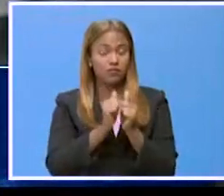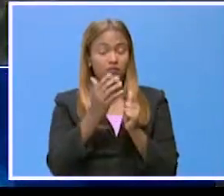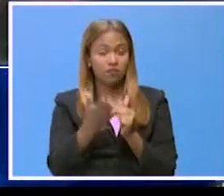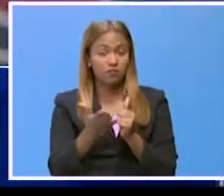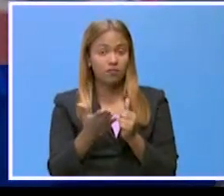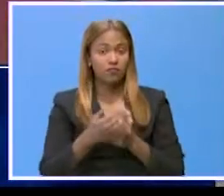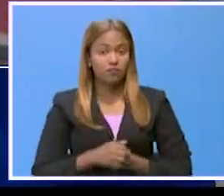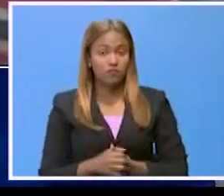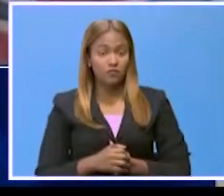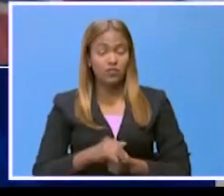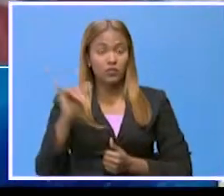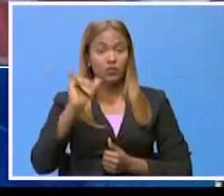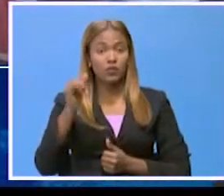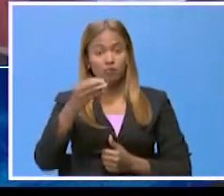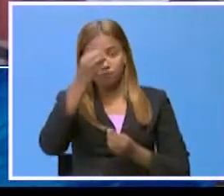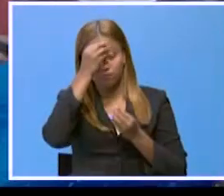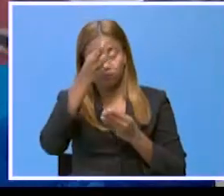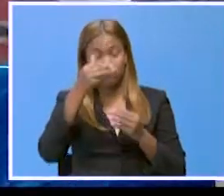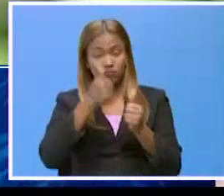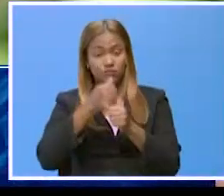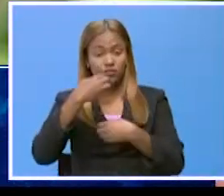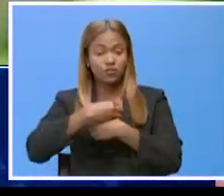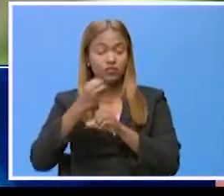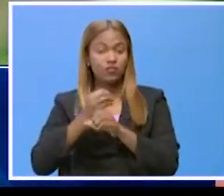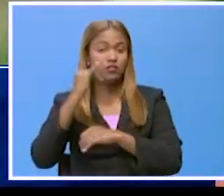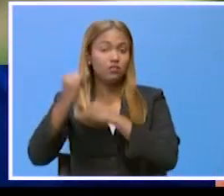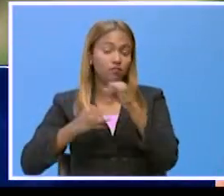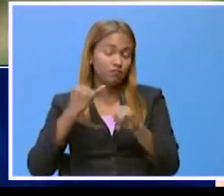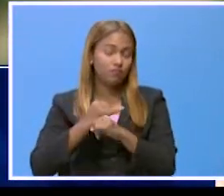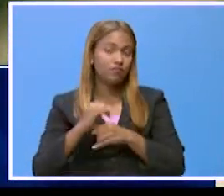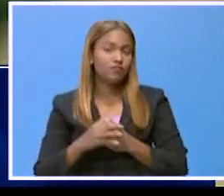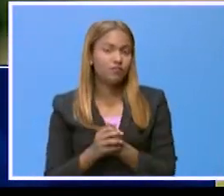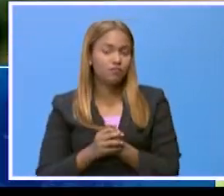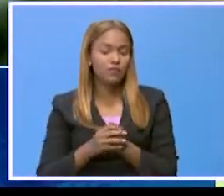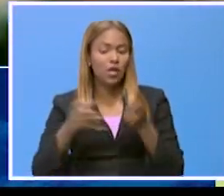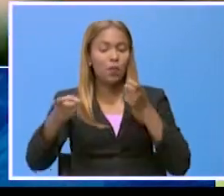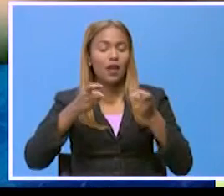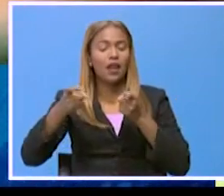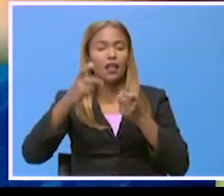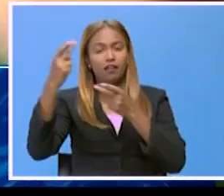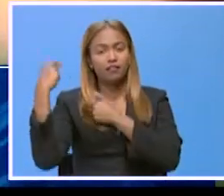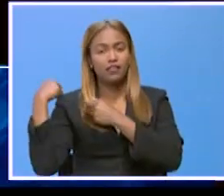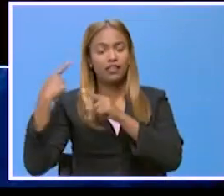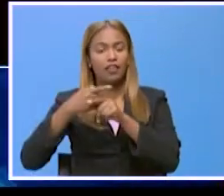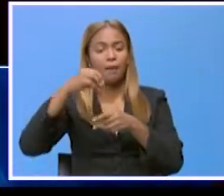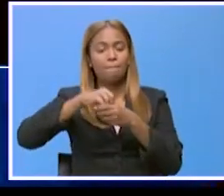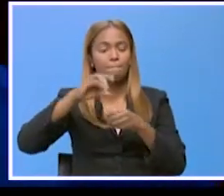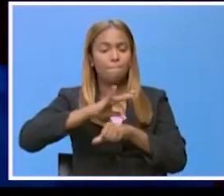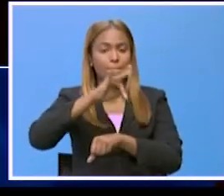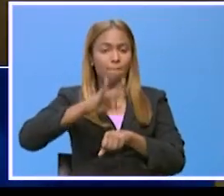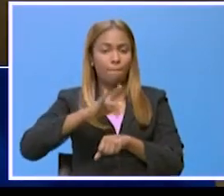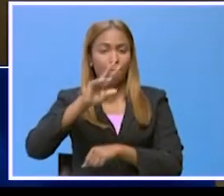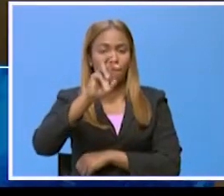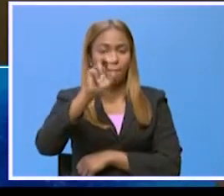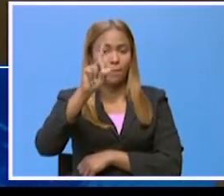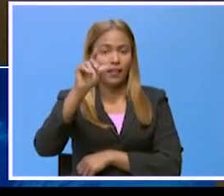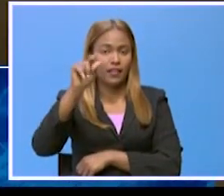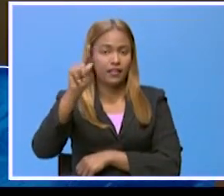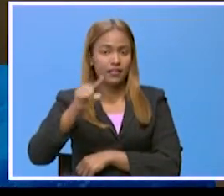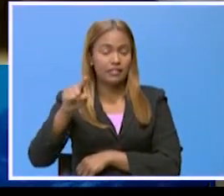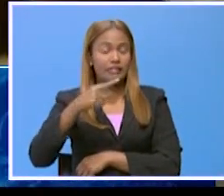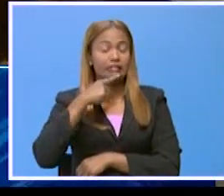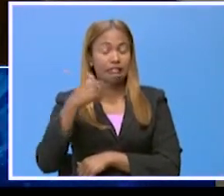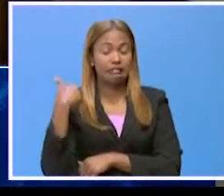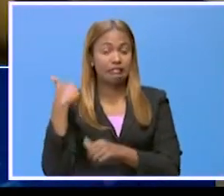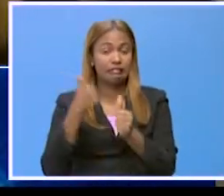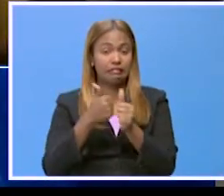central y según las predicciones de organismos internacionales el gobernador del banco central héctor valdez albizú destaca que este crecimiento que ha